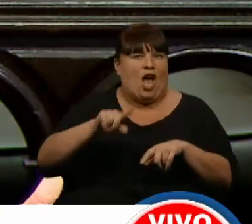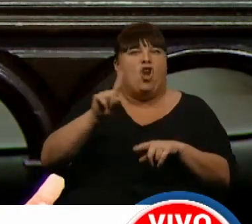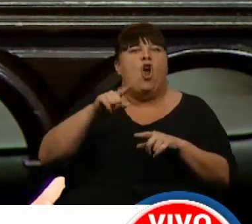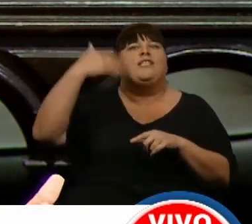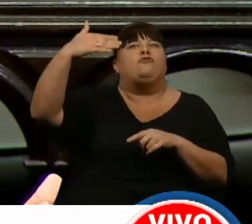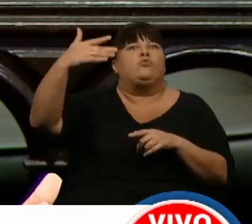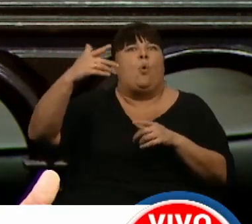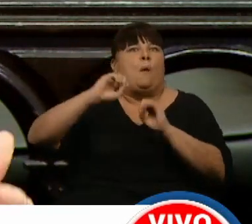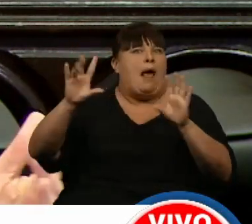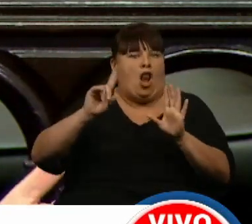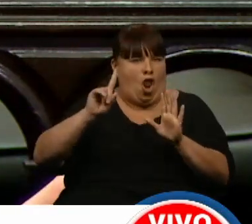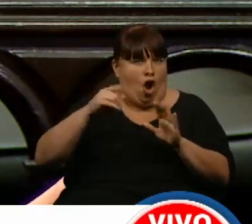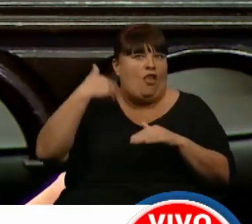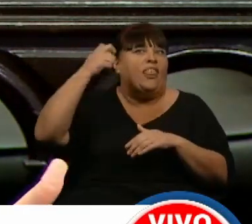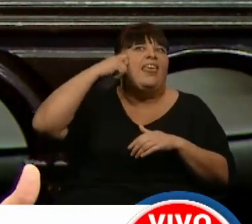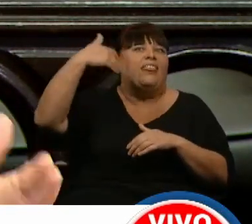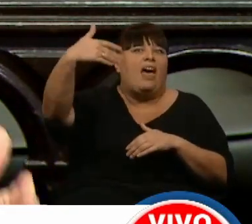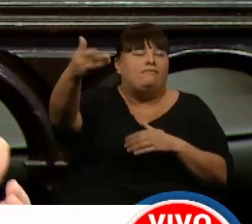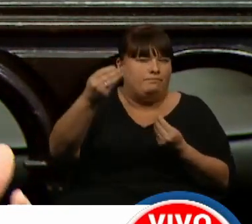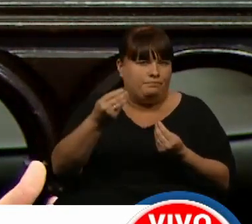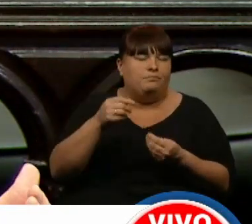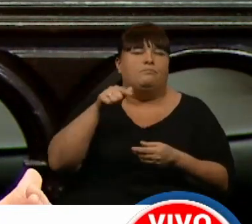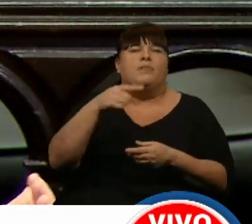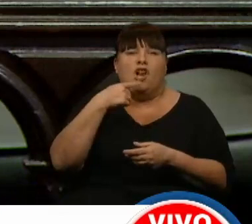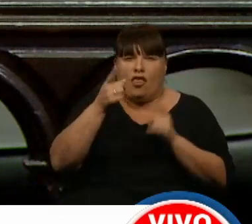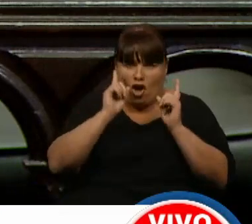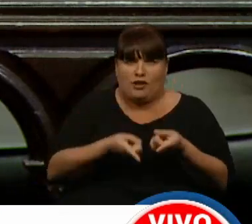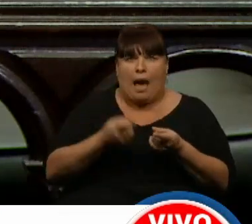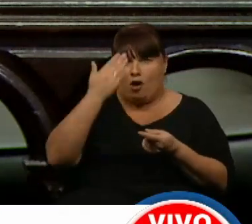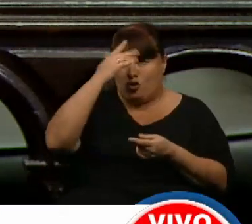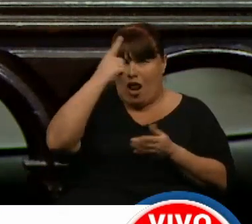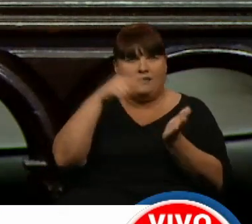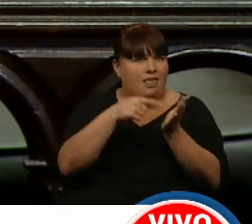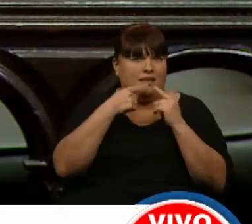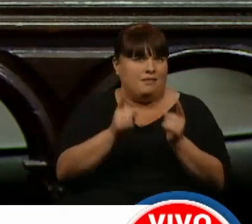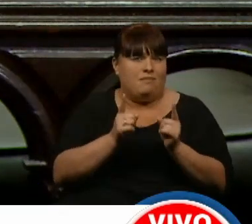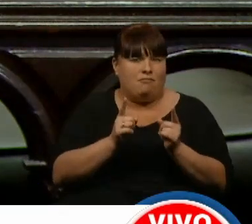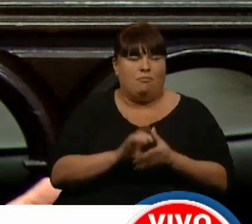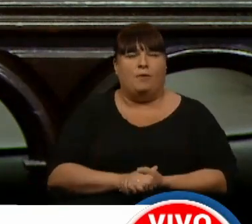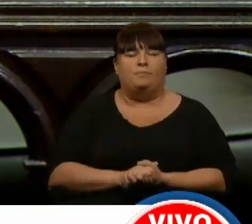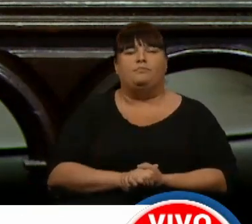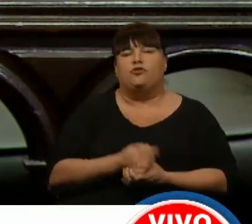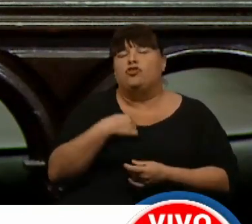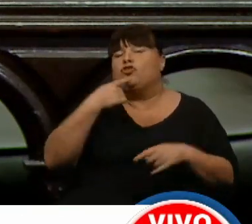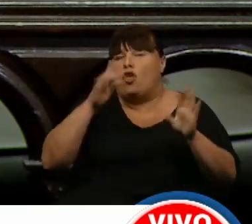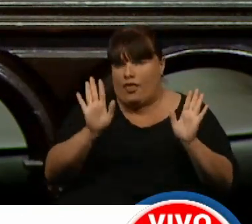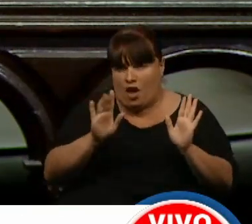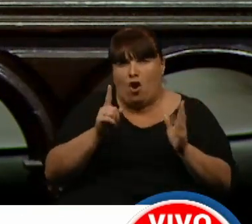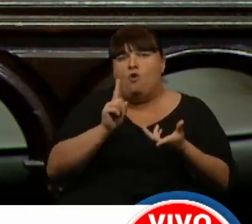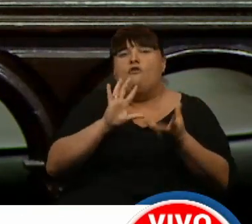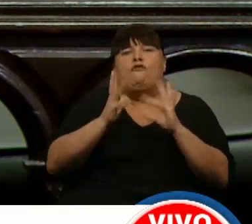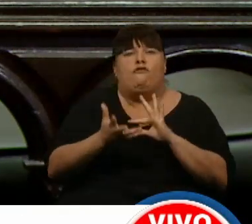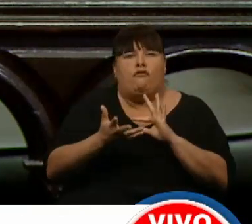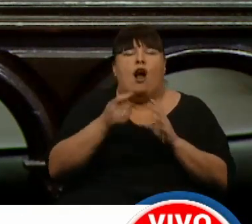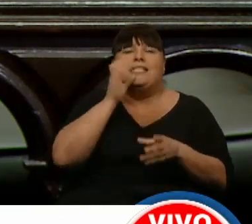comprometer las del futuro, las de las generaciones futuras. Esto lo dice también nuestra Constitución Nacional. Digo, No hay modo